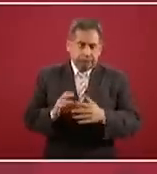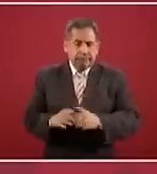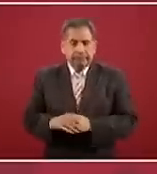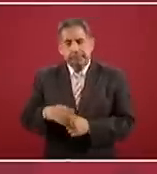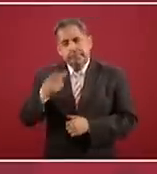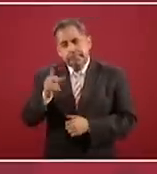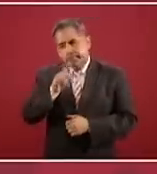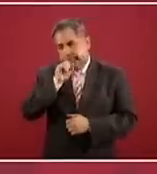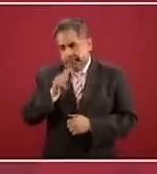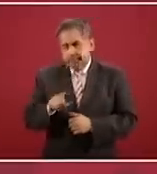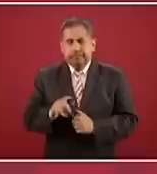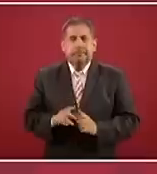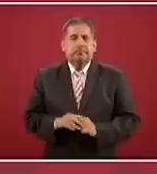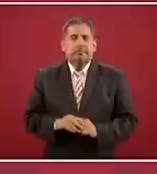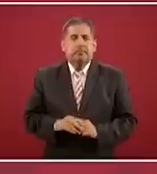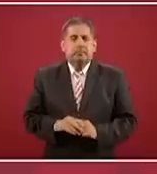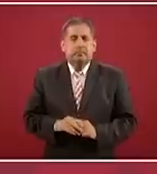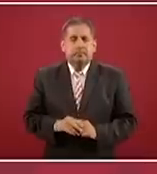Pero también